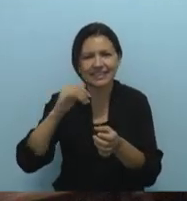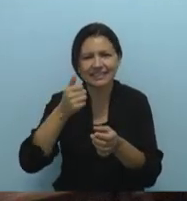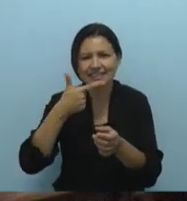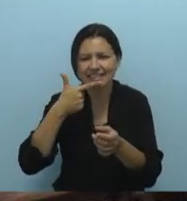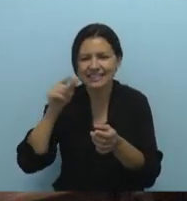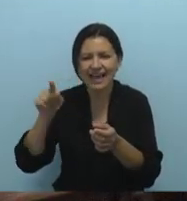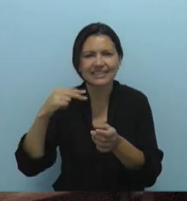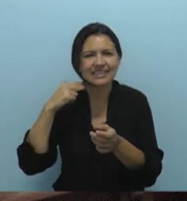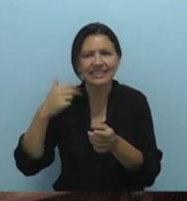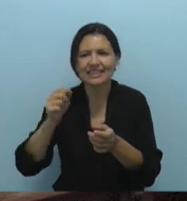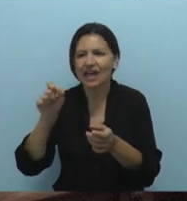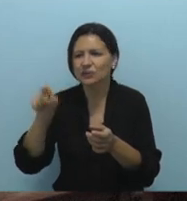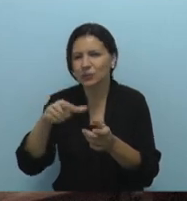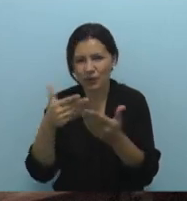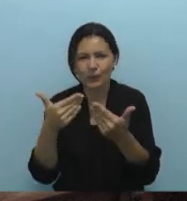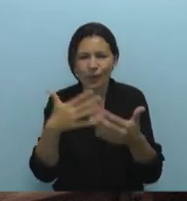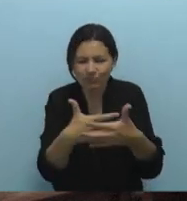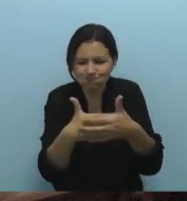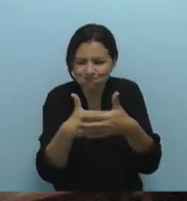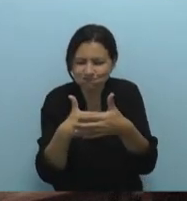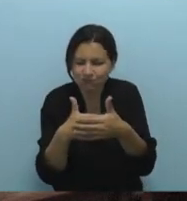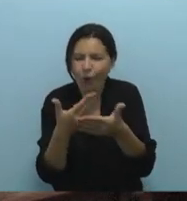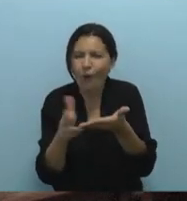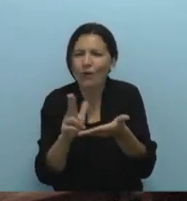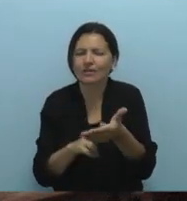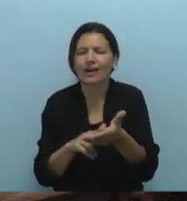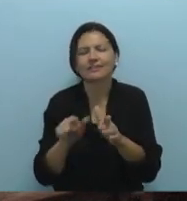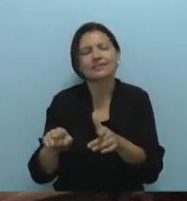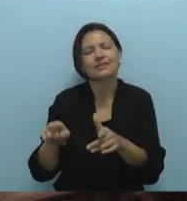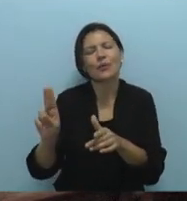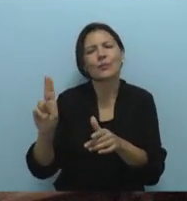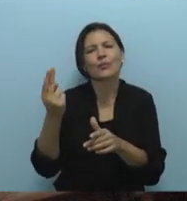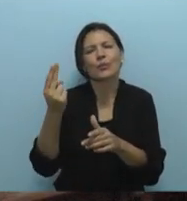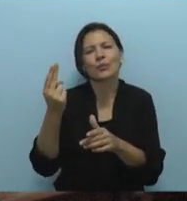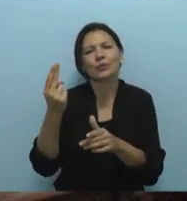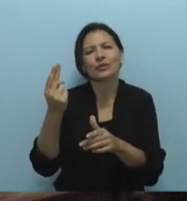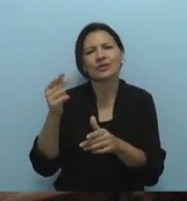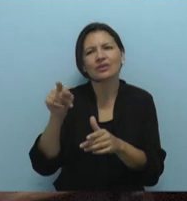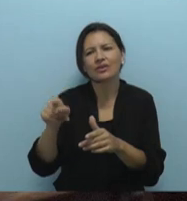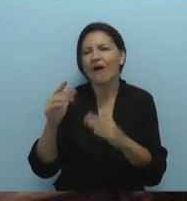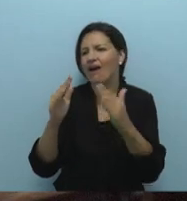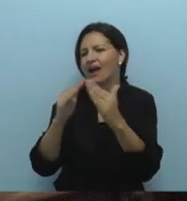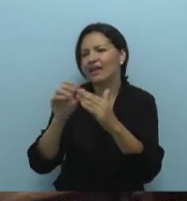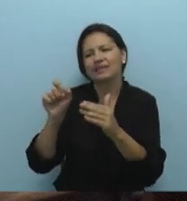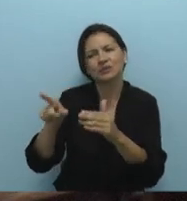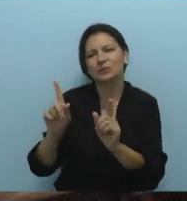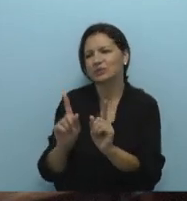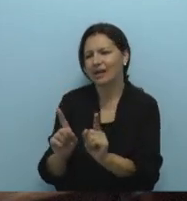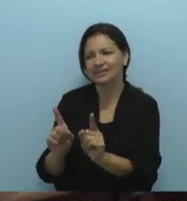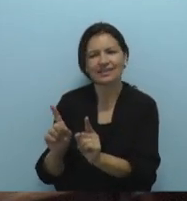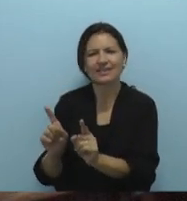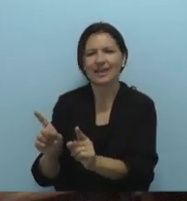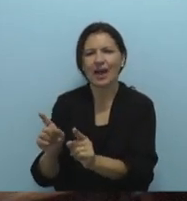creo muy, muy sentido de todos. Ella falleció viviendo en la misma casita humilde de